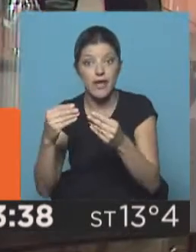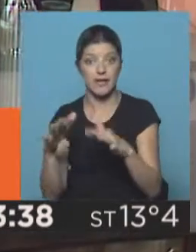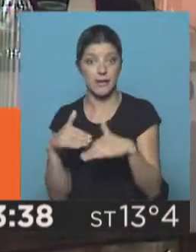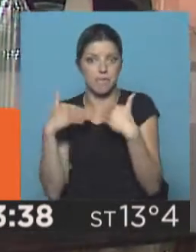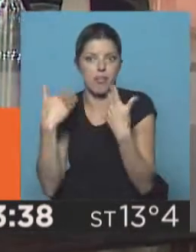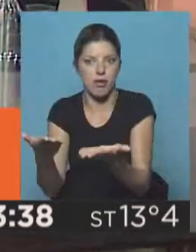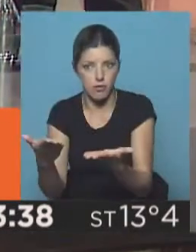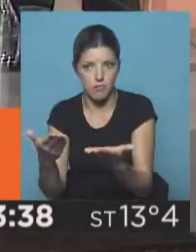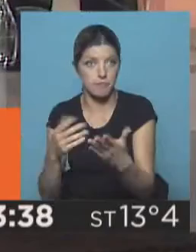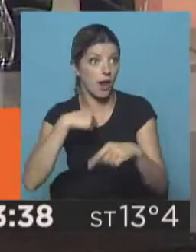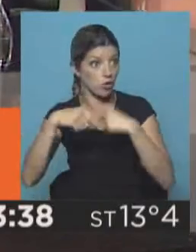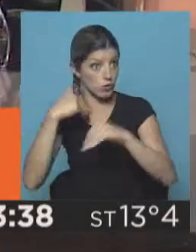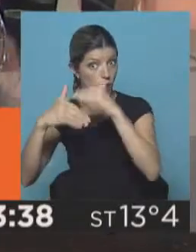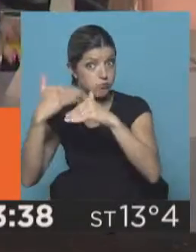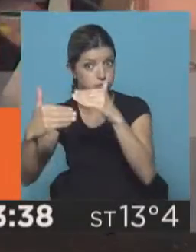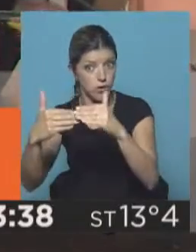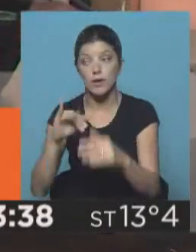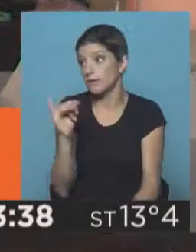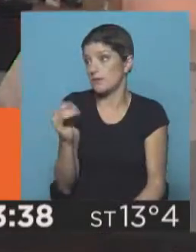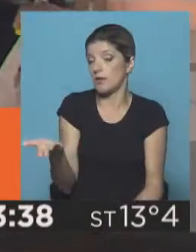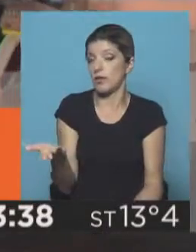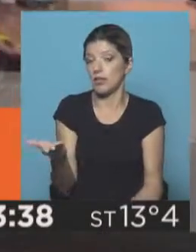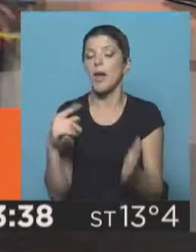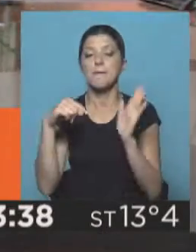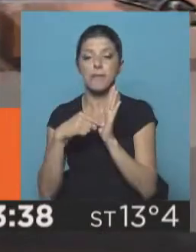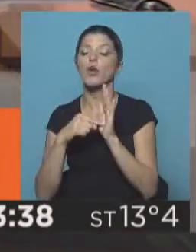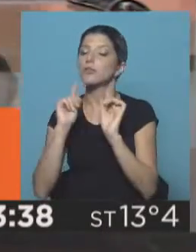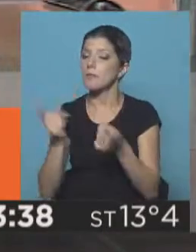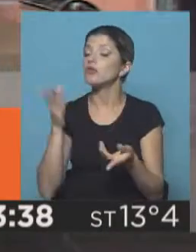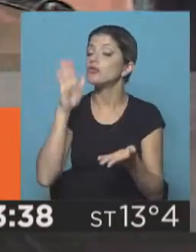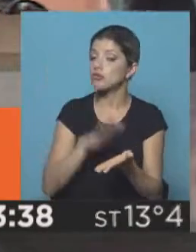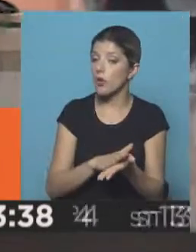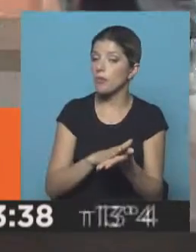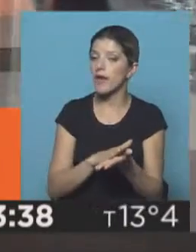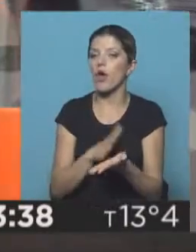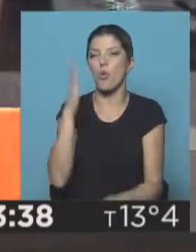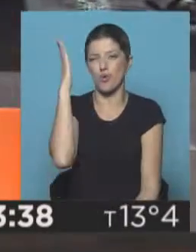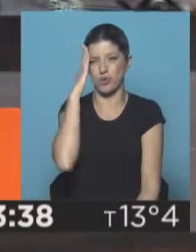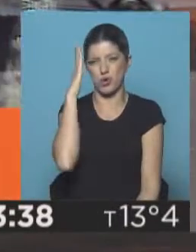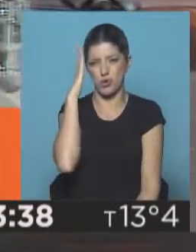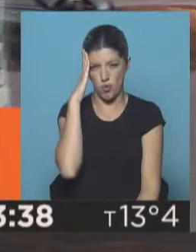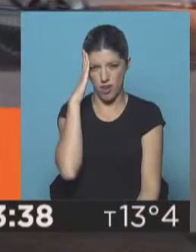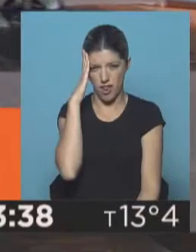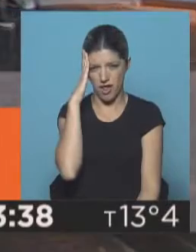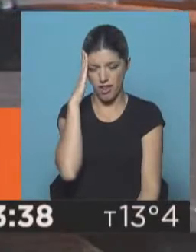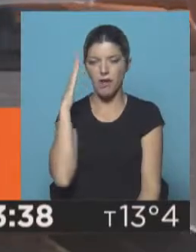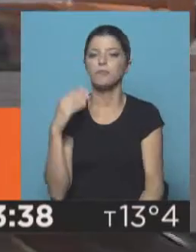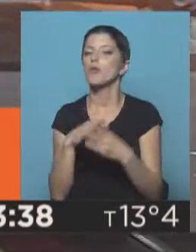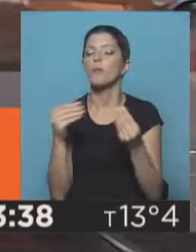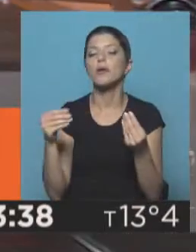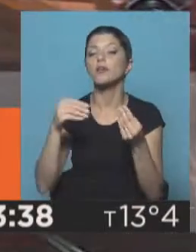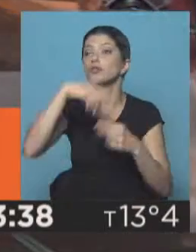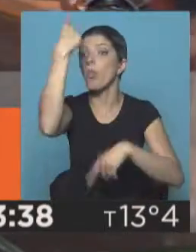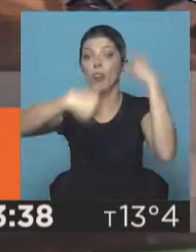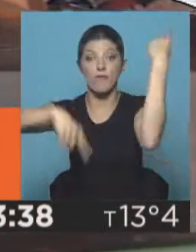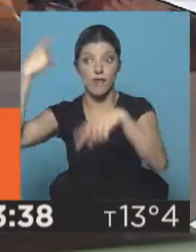para seguir creciendo en todo caso. Tal Pero cual. del mismo modo que es lo que tiene que ver también con la cuestión como cultural, porque es una asimilación de distintas culturas.